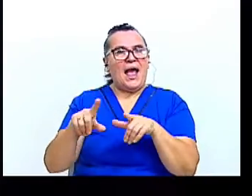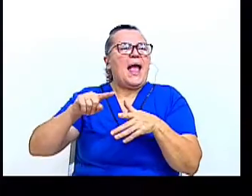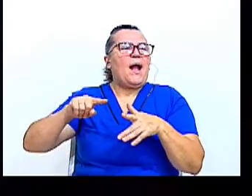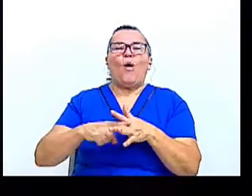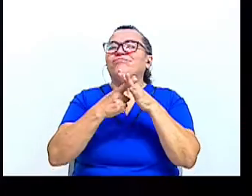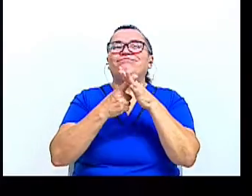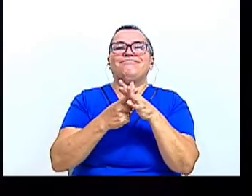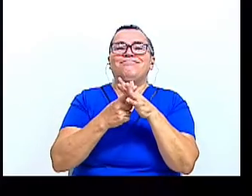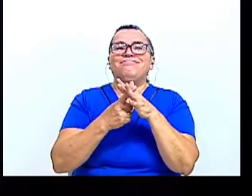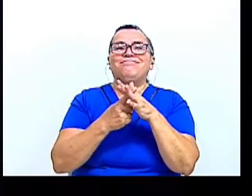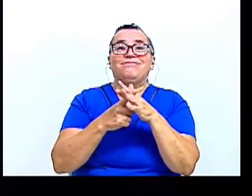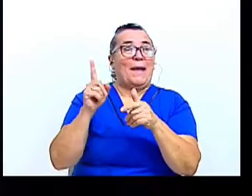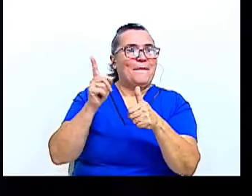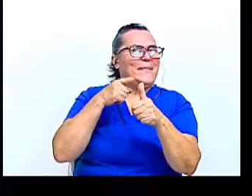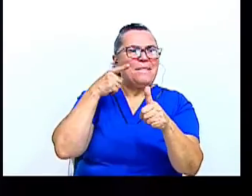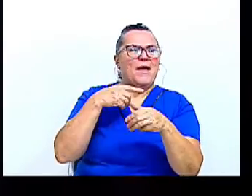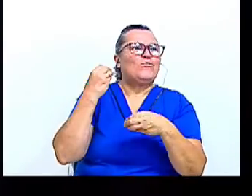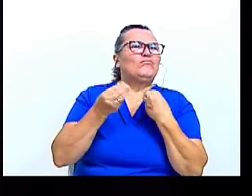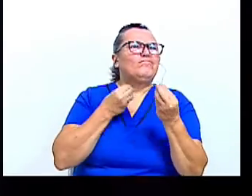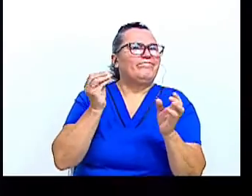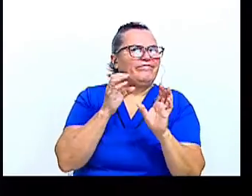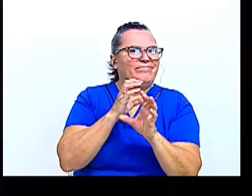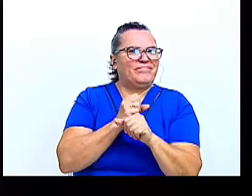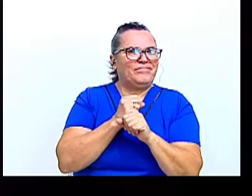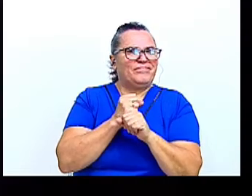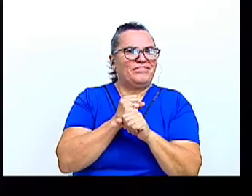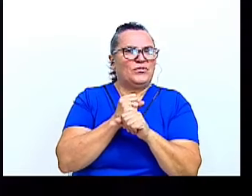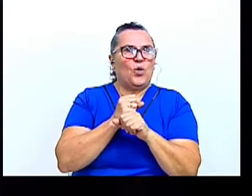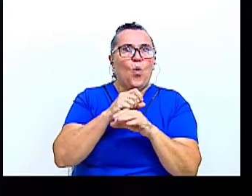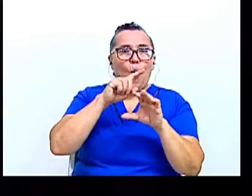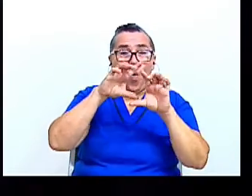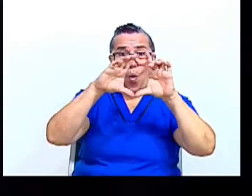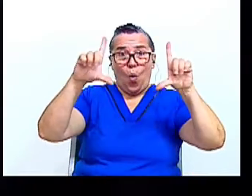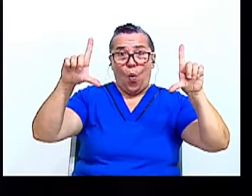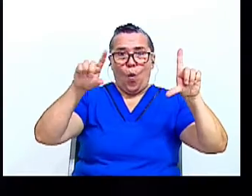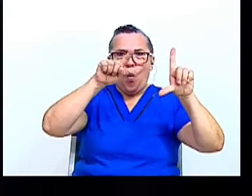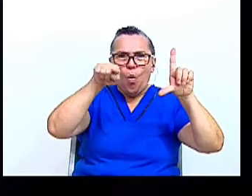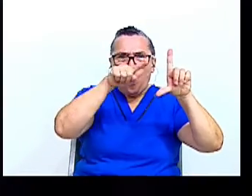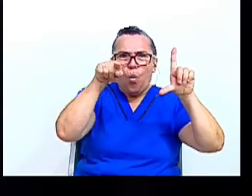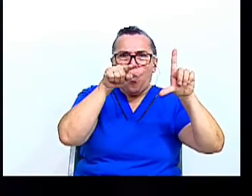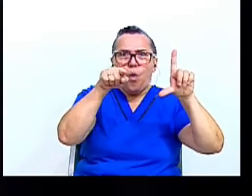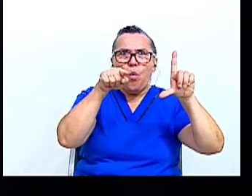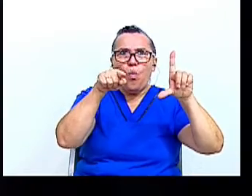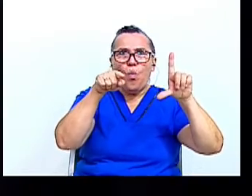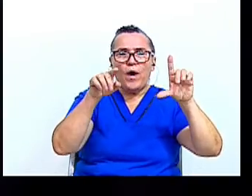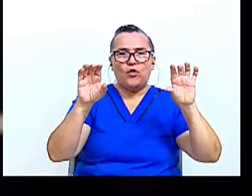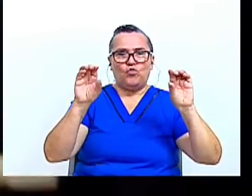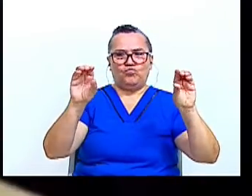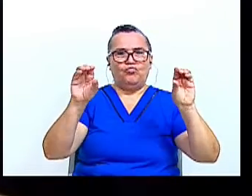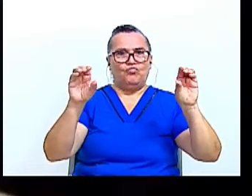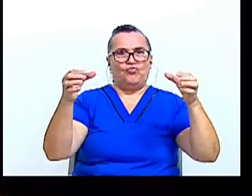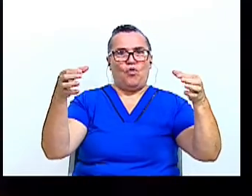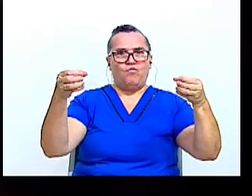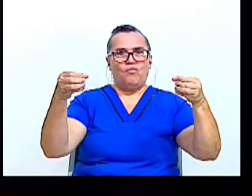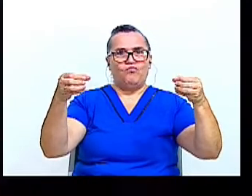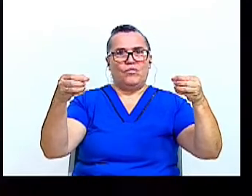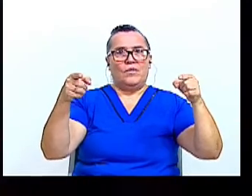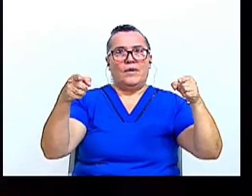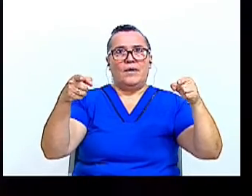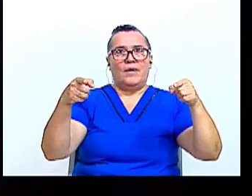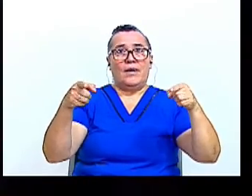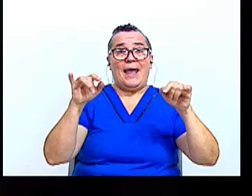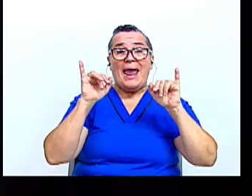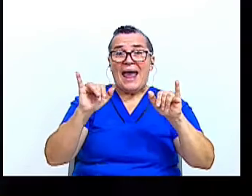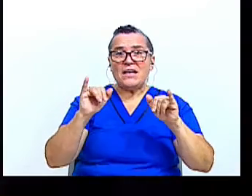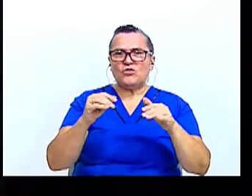comenzar. Lo primero que vamos a hacer es un agujero en el medio y 2 boquetes a los lados. Este agujero nos